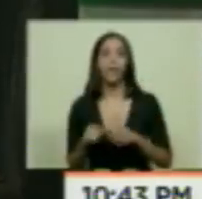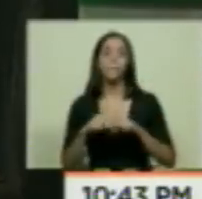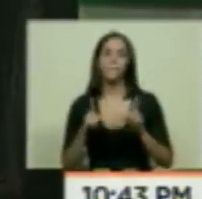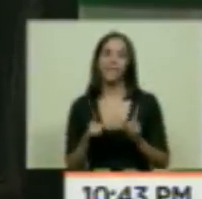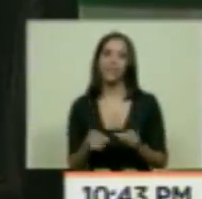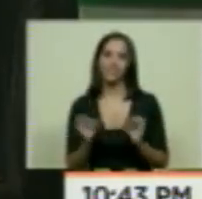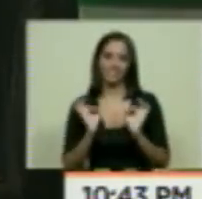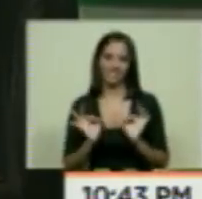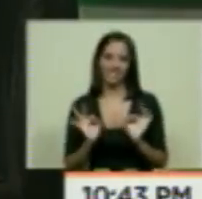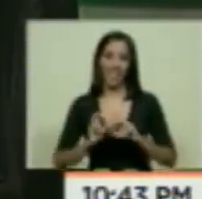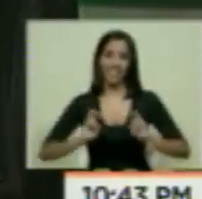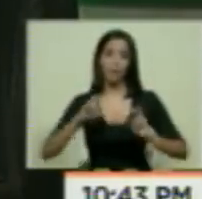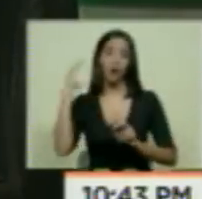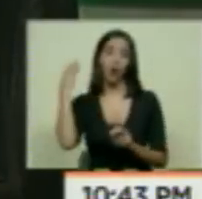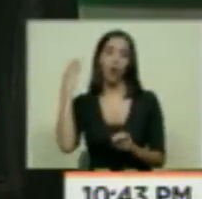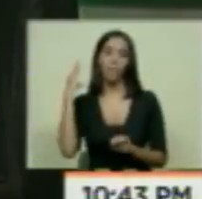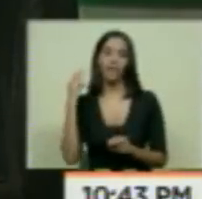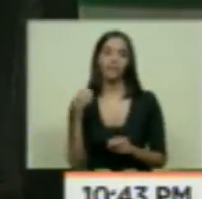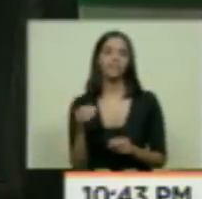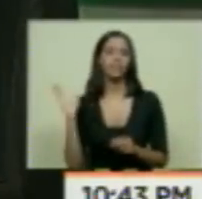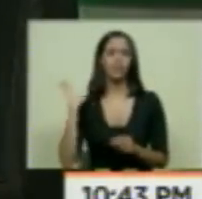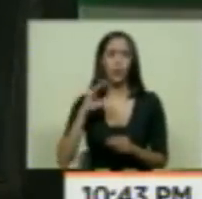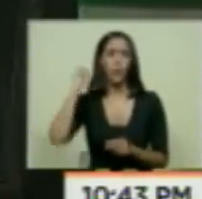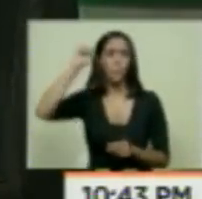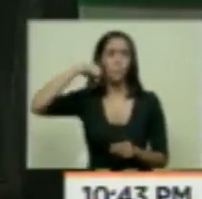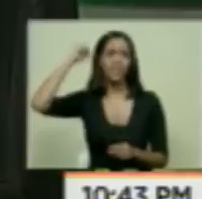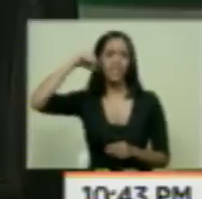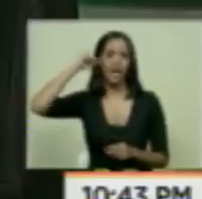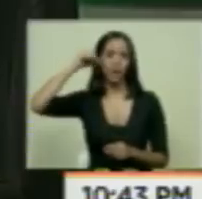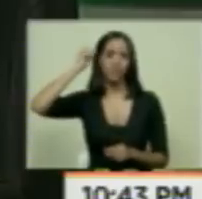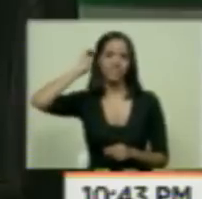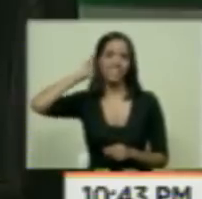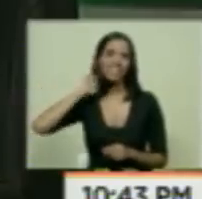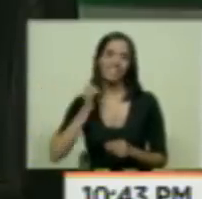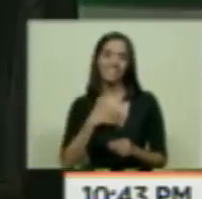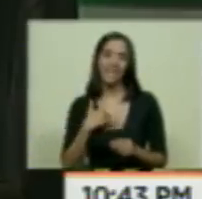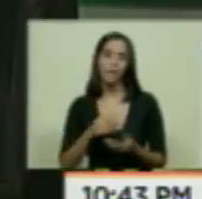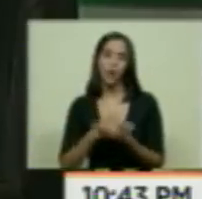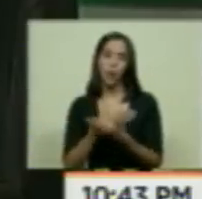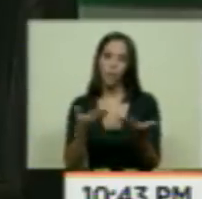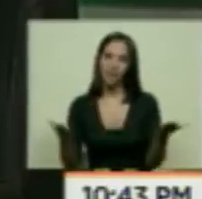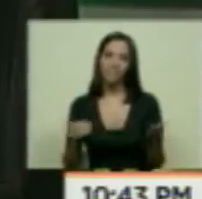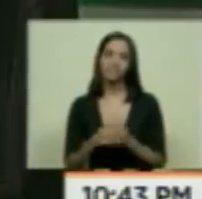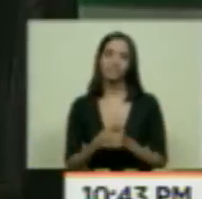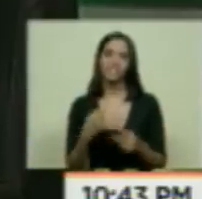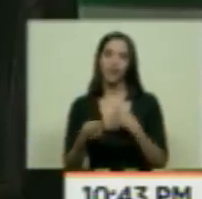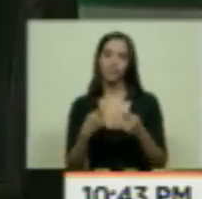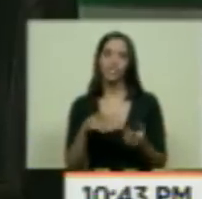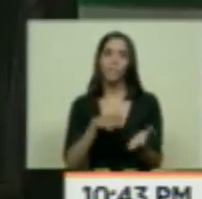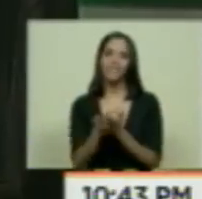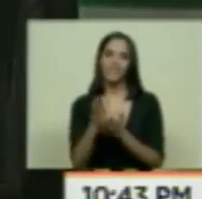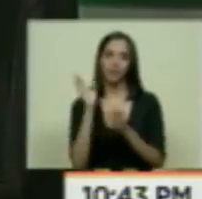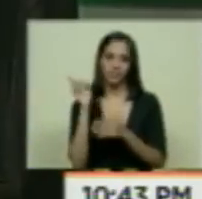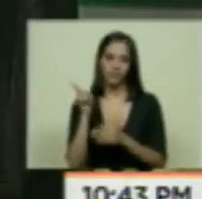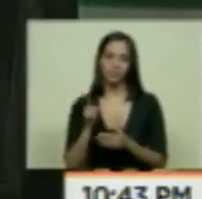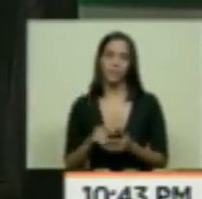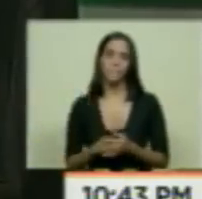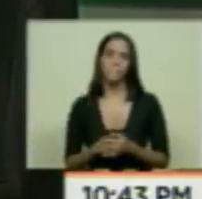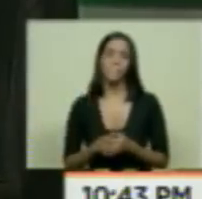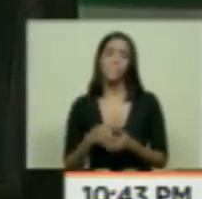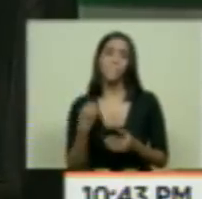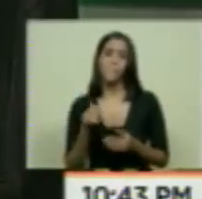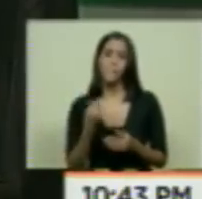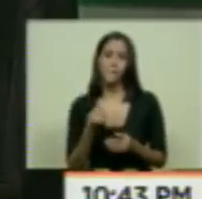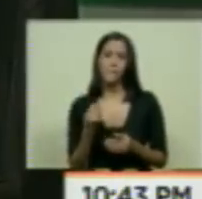propósito del tema Colombia, nos llegó por ahí un video que quisiéramos compartir con ustedes de las cosas que están pasando allá, de cómo se